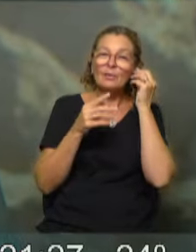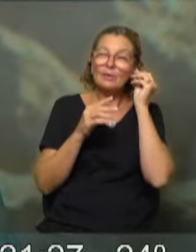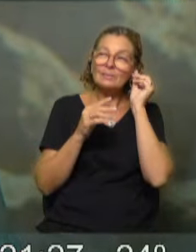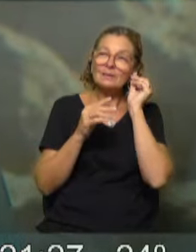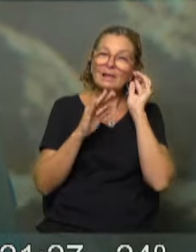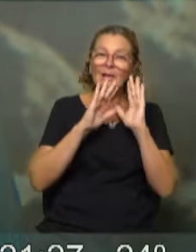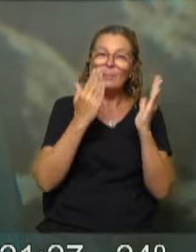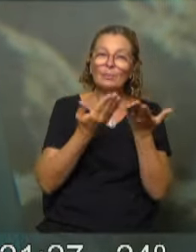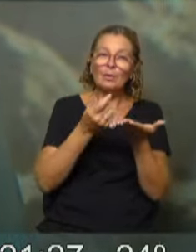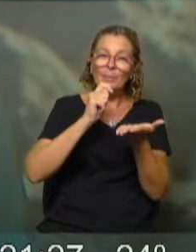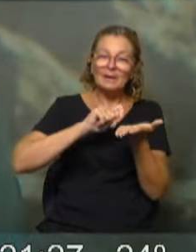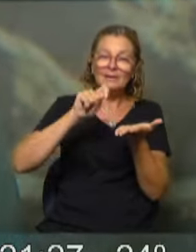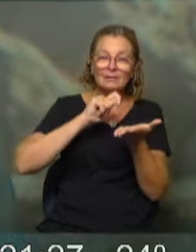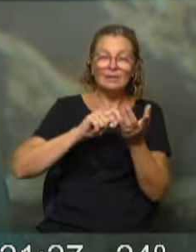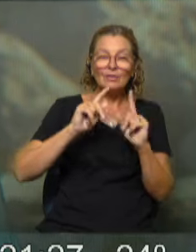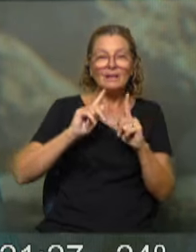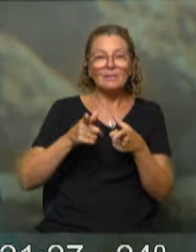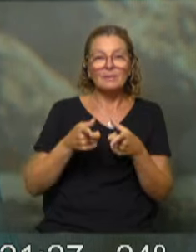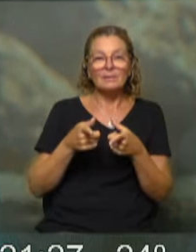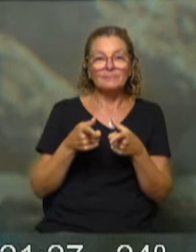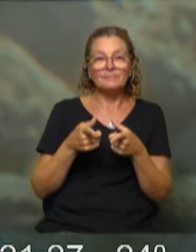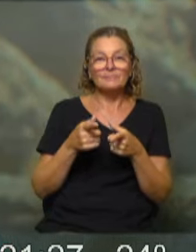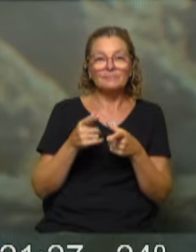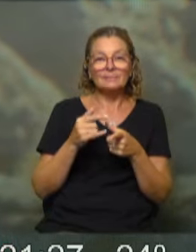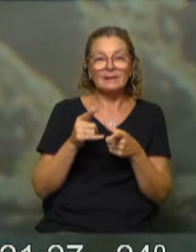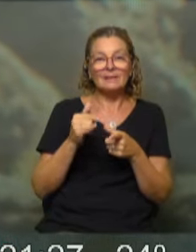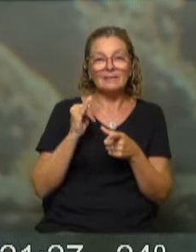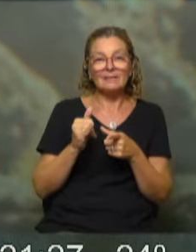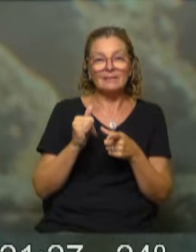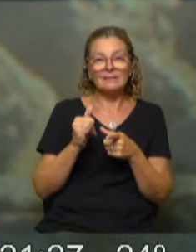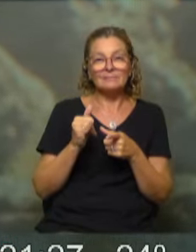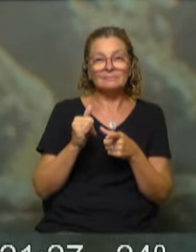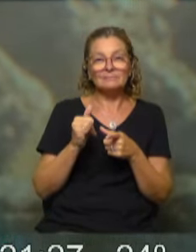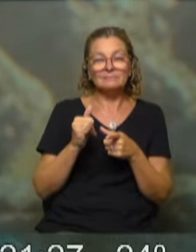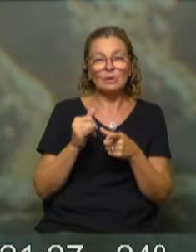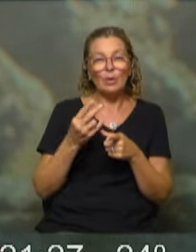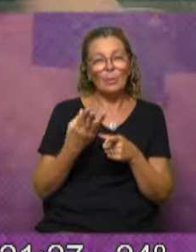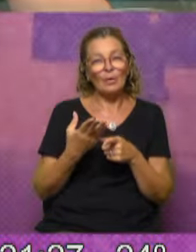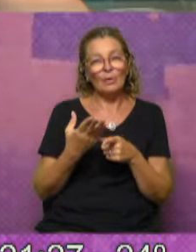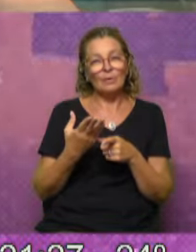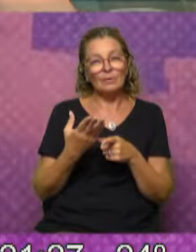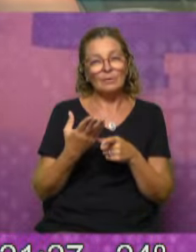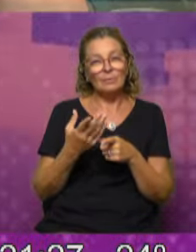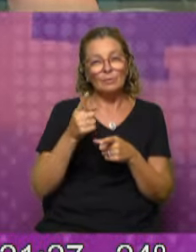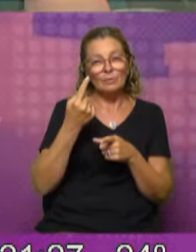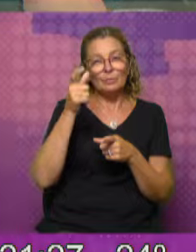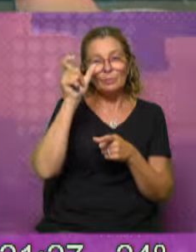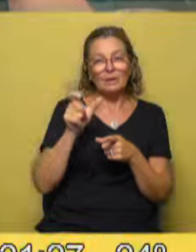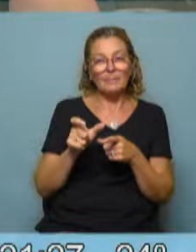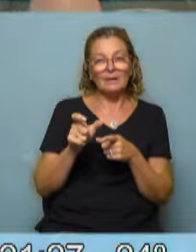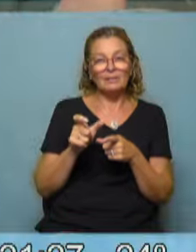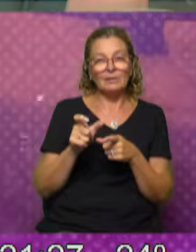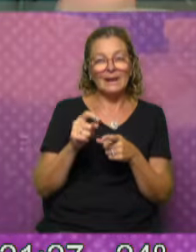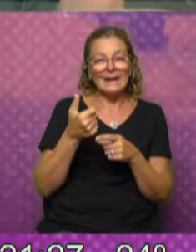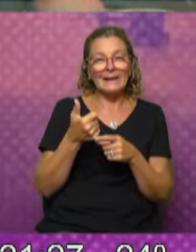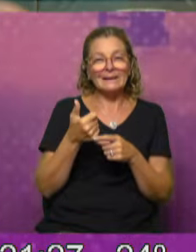Como escritora tiene una mirada muy particular. Y sí, como una persona como que...